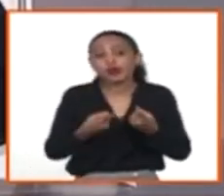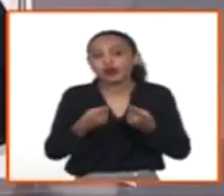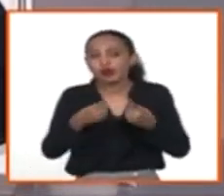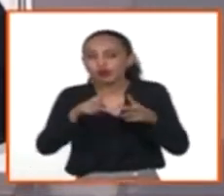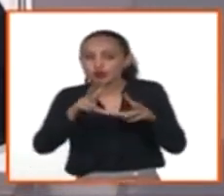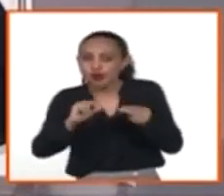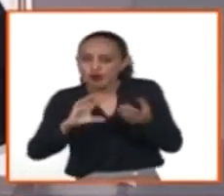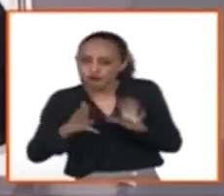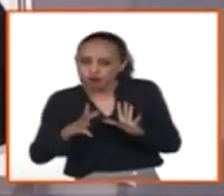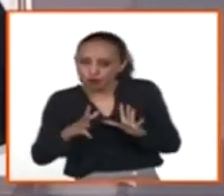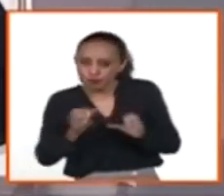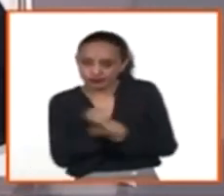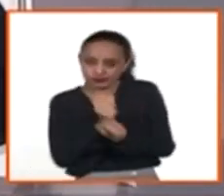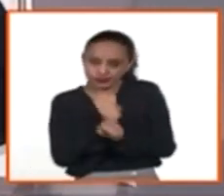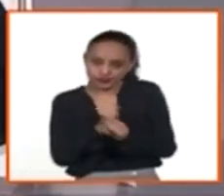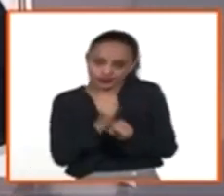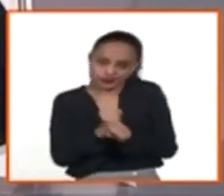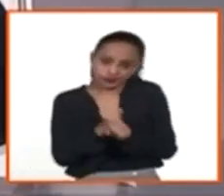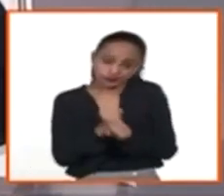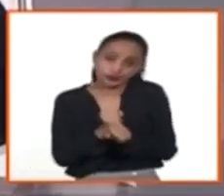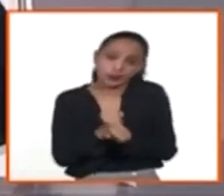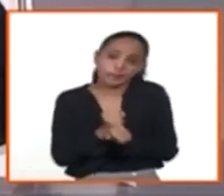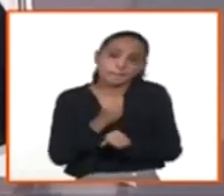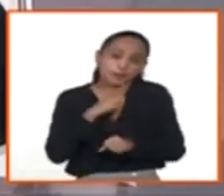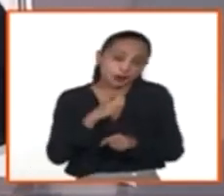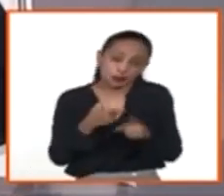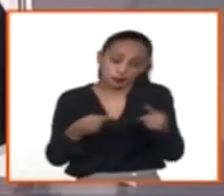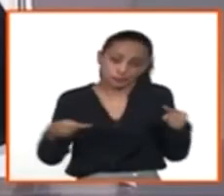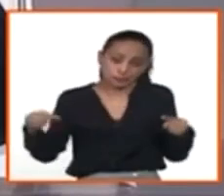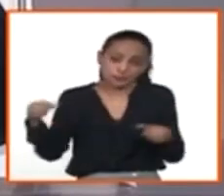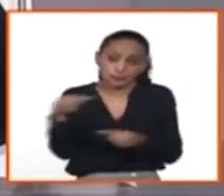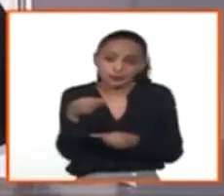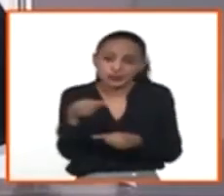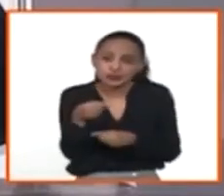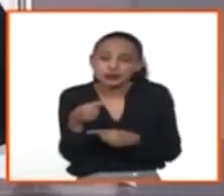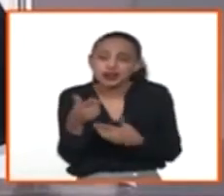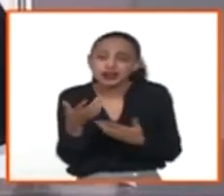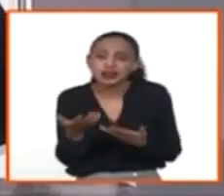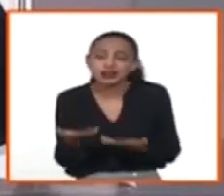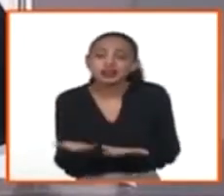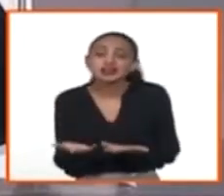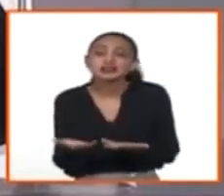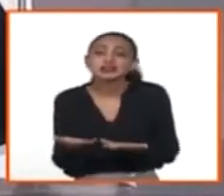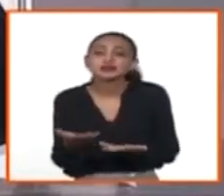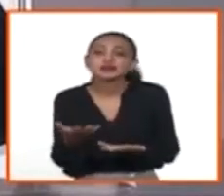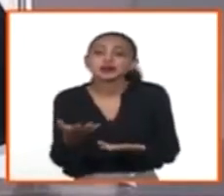todo enfoques relativos a las cuestiones referentes a una